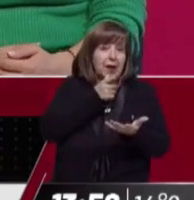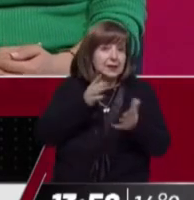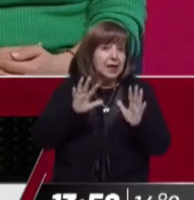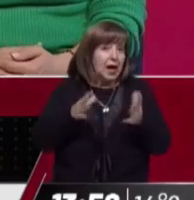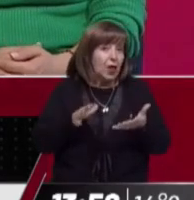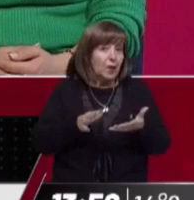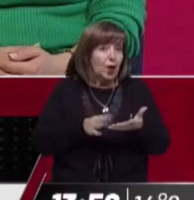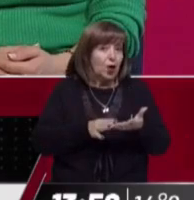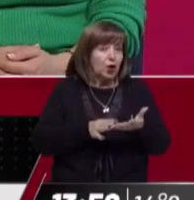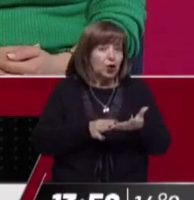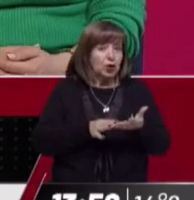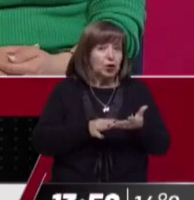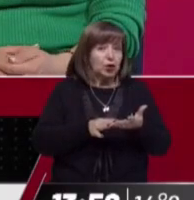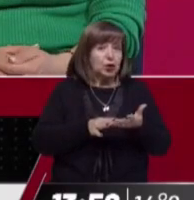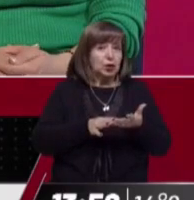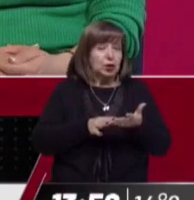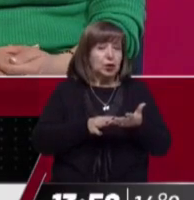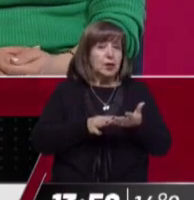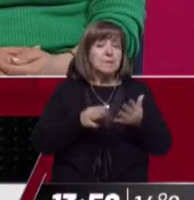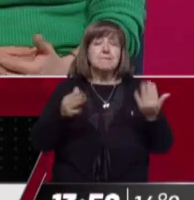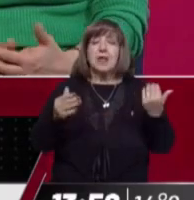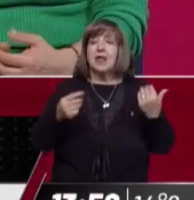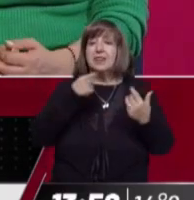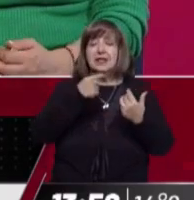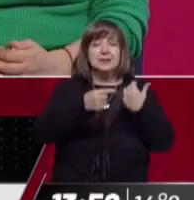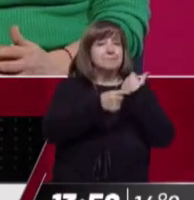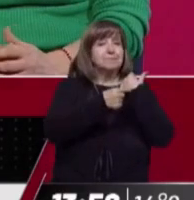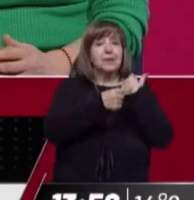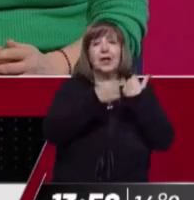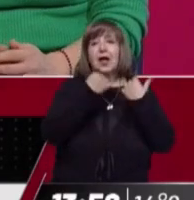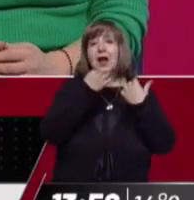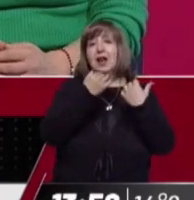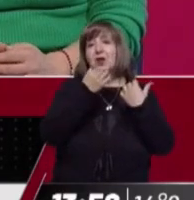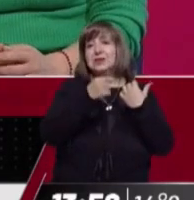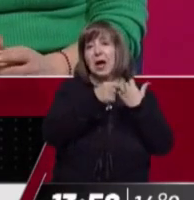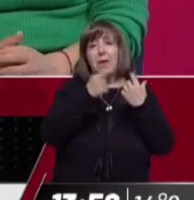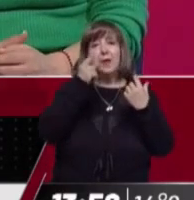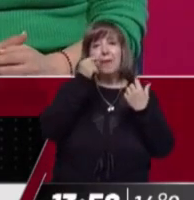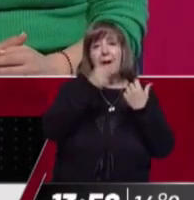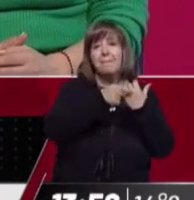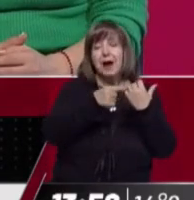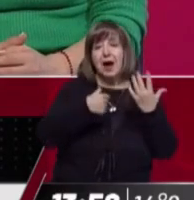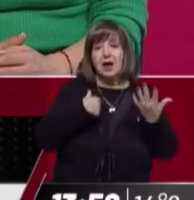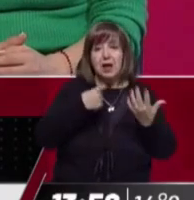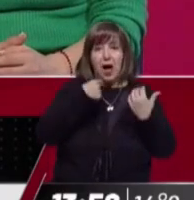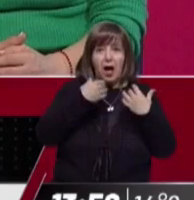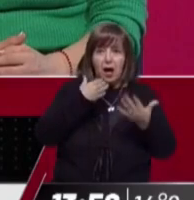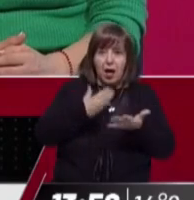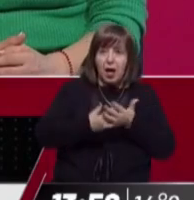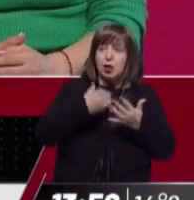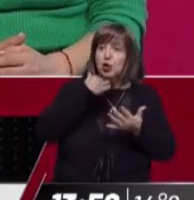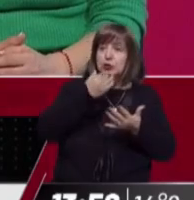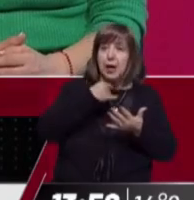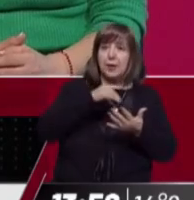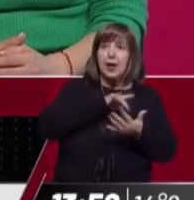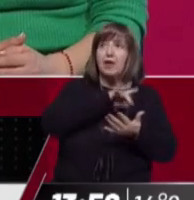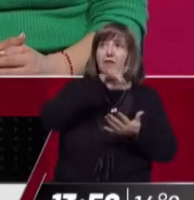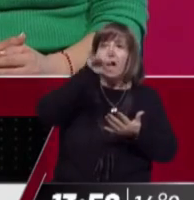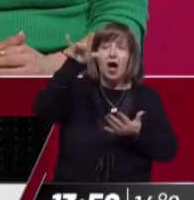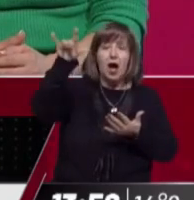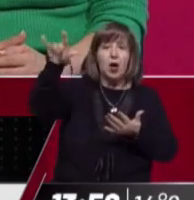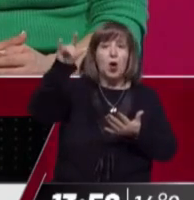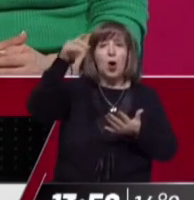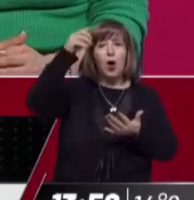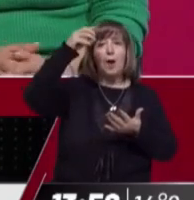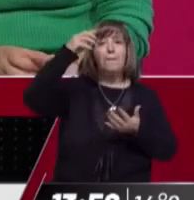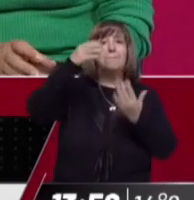se centra la información. Sí, no tienen demasiado conocimiento al respecto los familiares. De Claro. hecho, no sabían que la ministra Claro. Bullrich estaba allí en El Salvador.